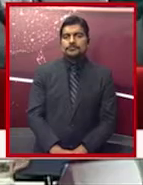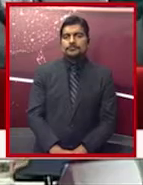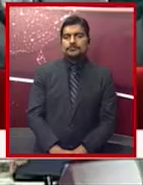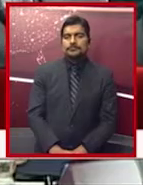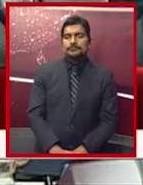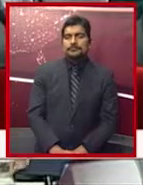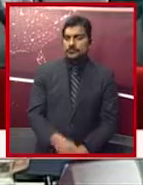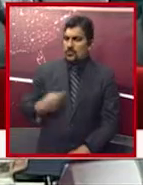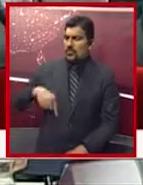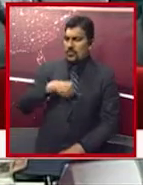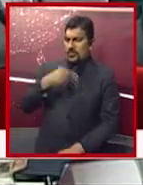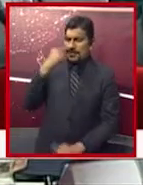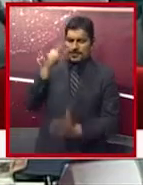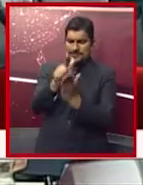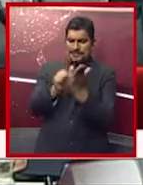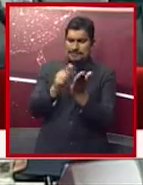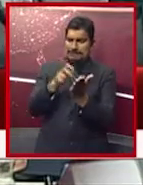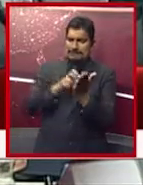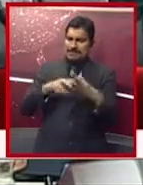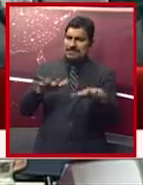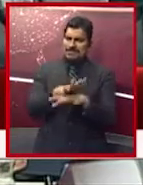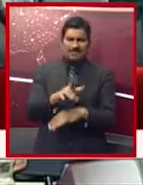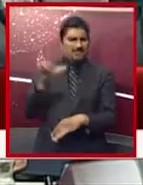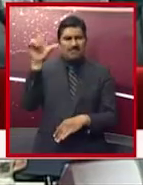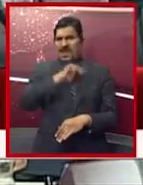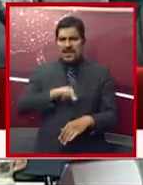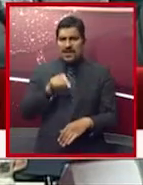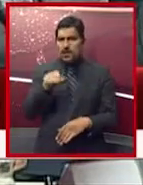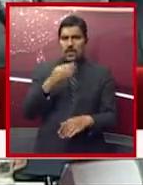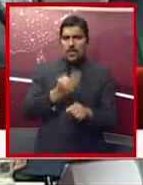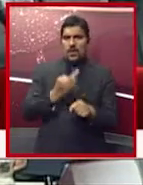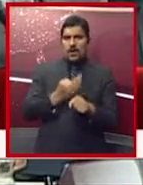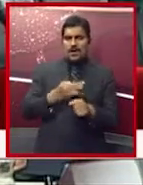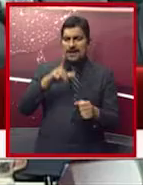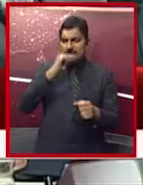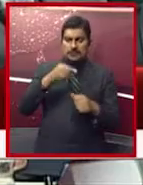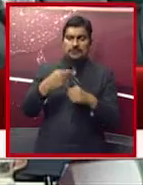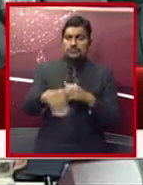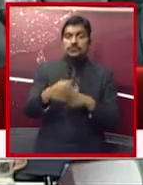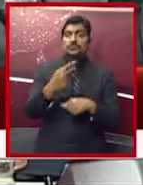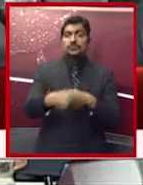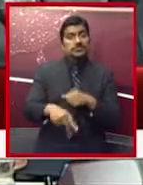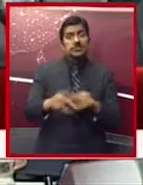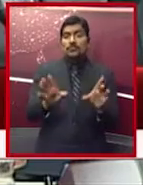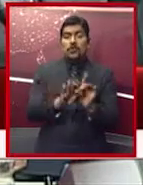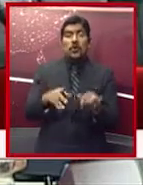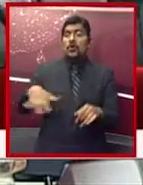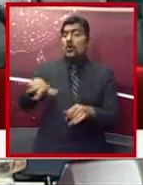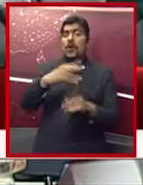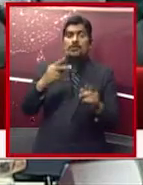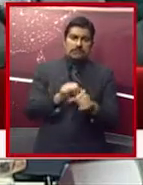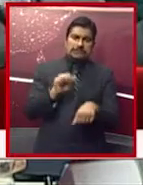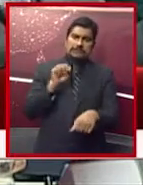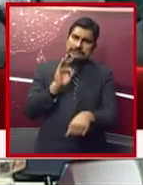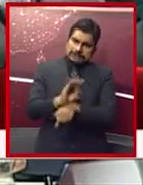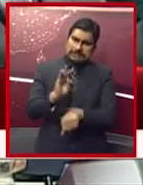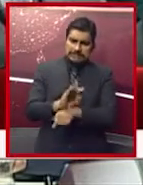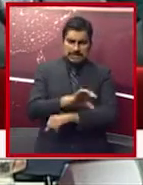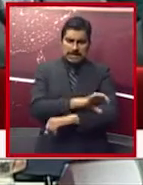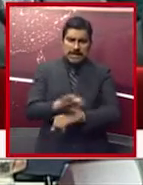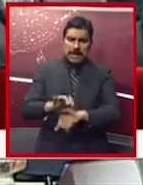Nosotros vemos una reforma fallida, una reforma que pone en riesgo la seguridad energética de este